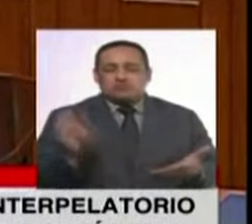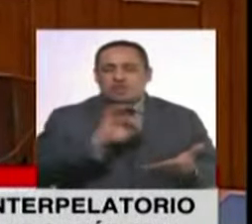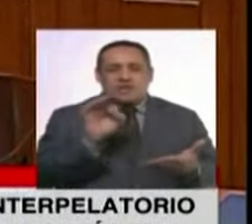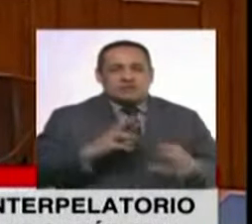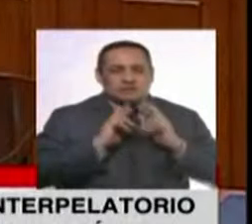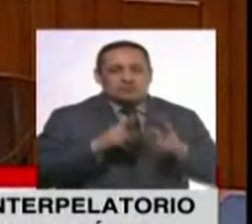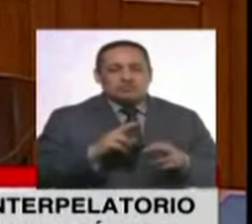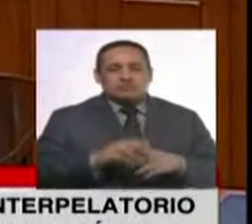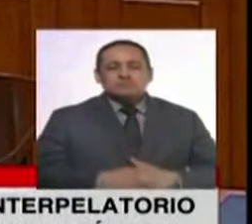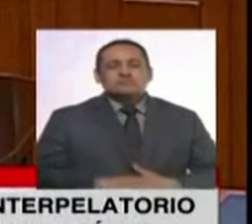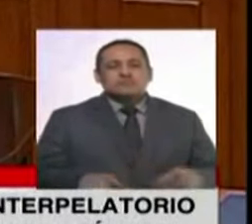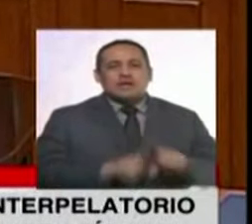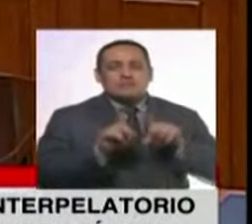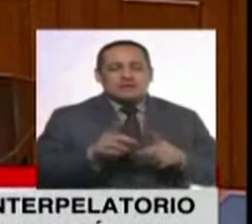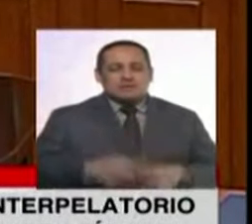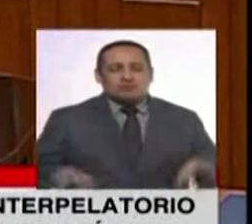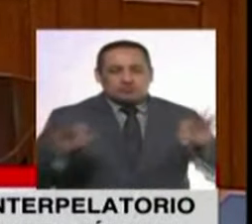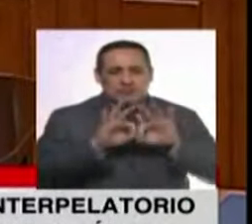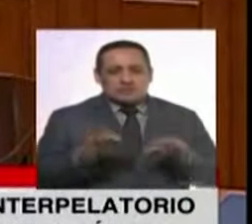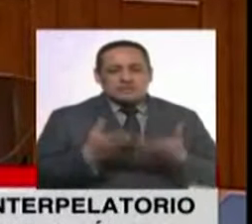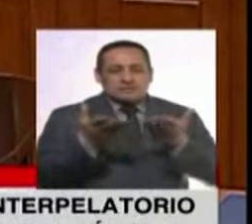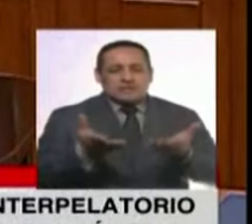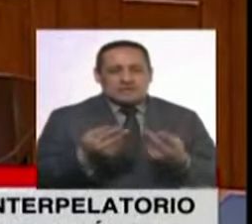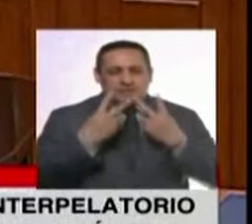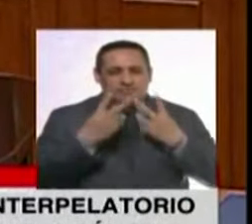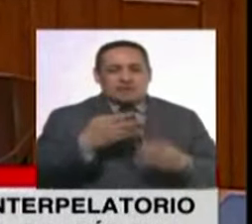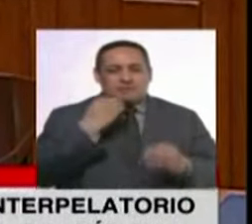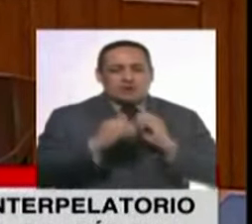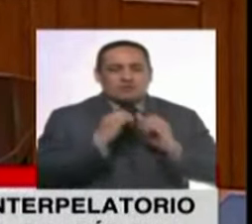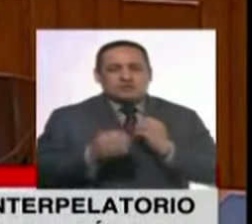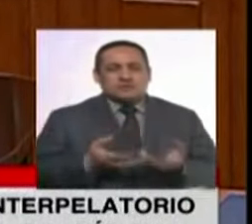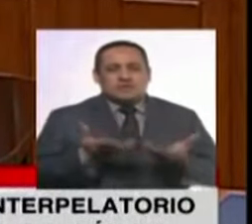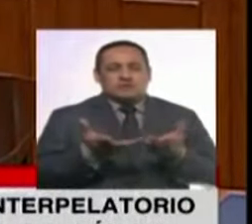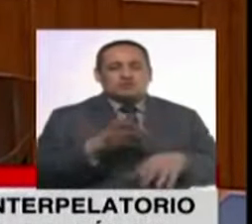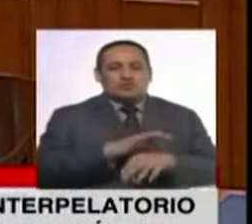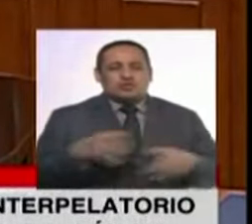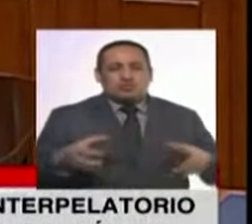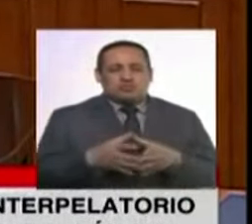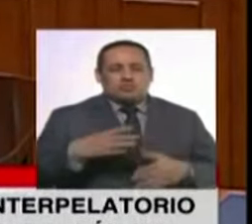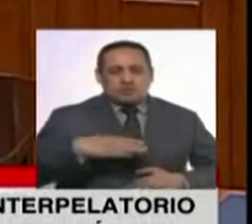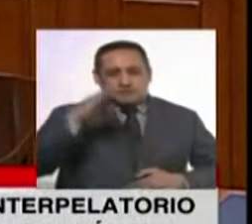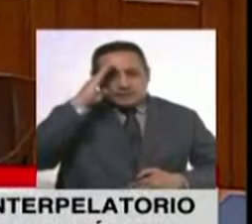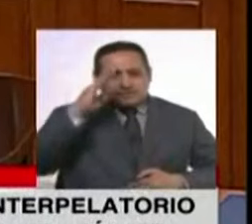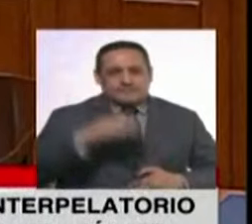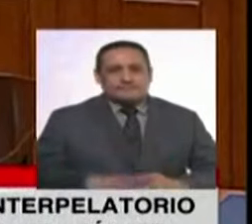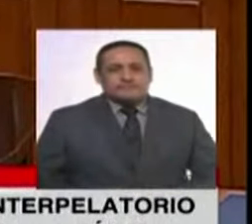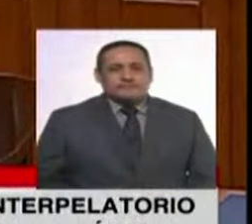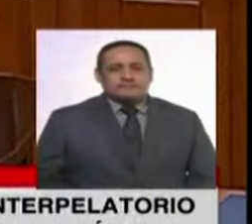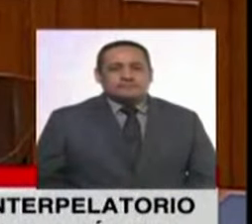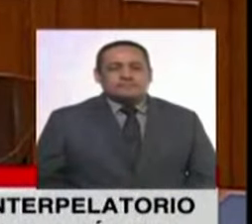fue respondido pese a la importancia de brindar mejores servicios de salud al personal policial